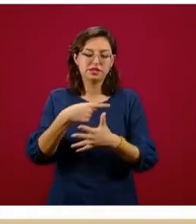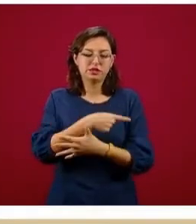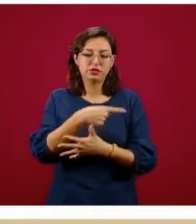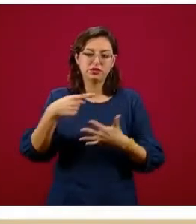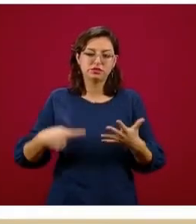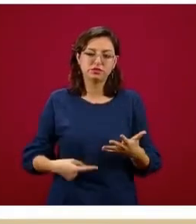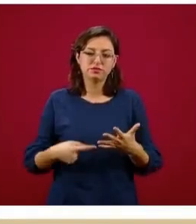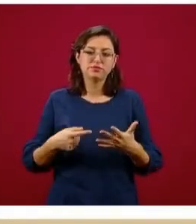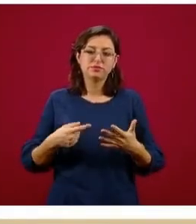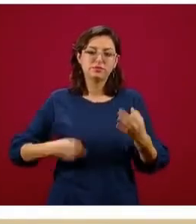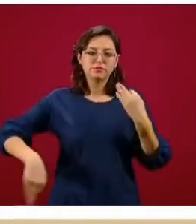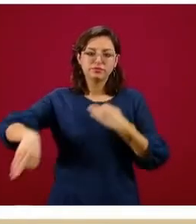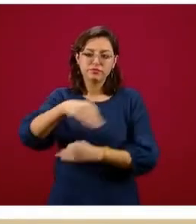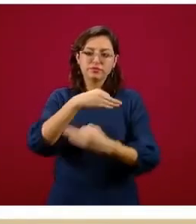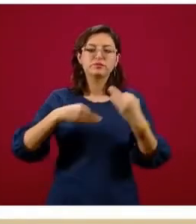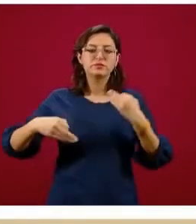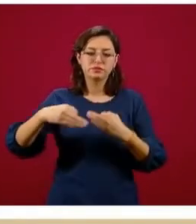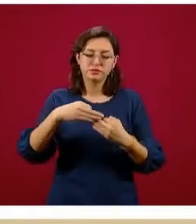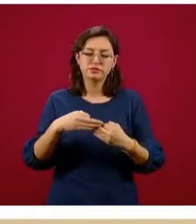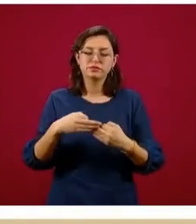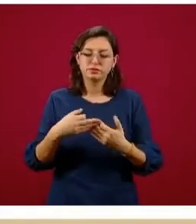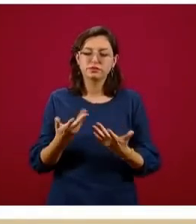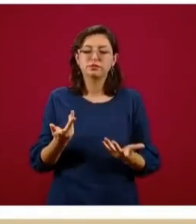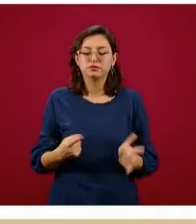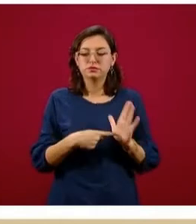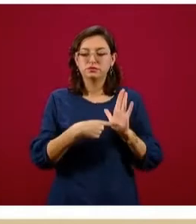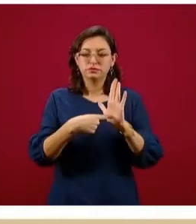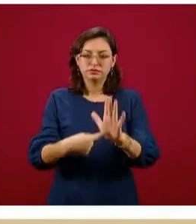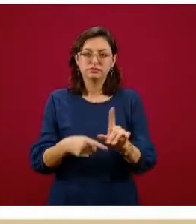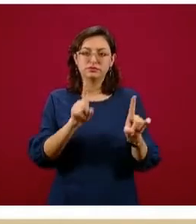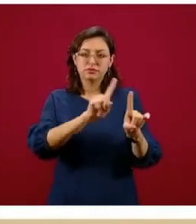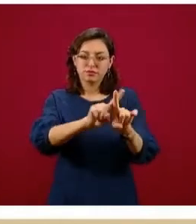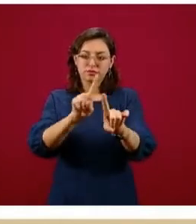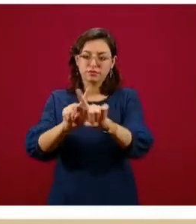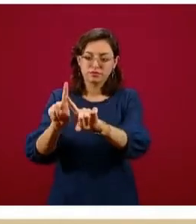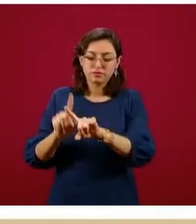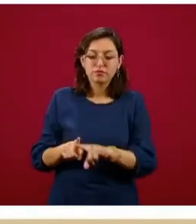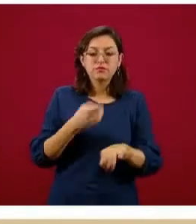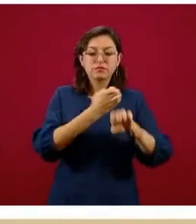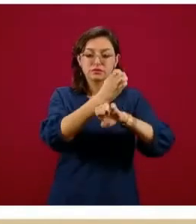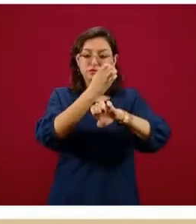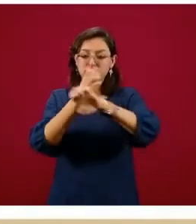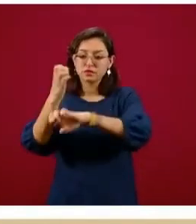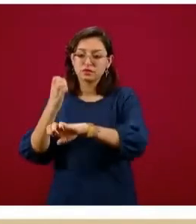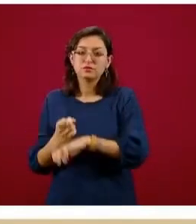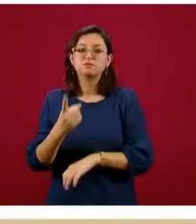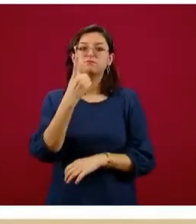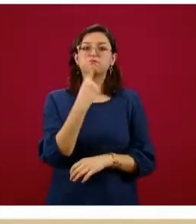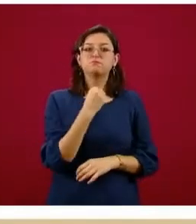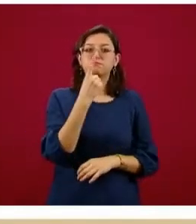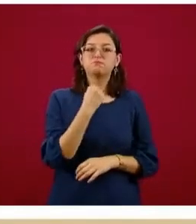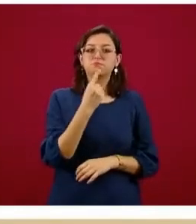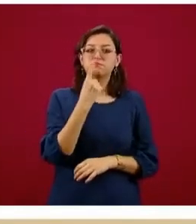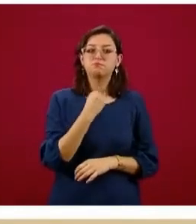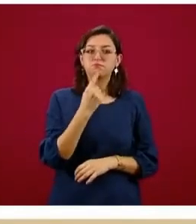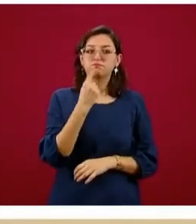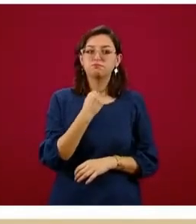activos. Aquí ya lo decíamos, vemos ya muchos menos estados que están en color rojo, que representa